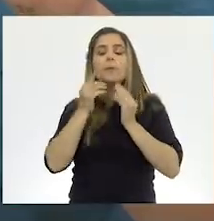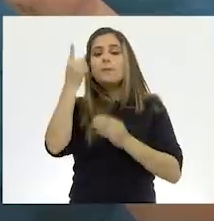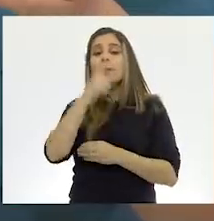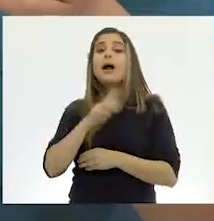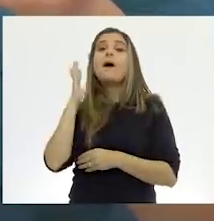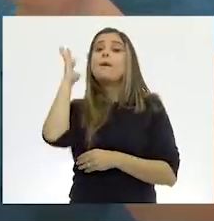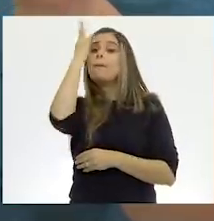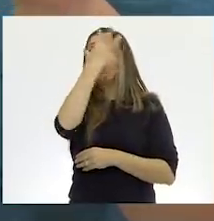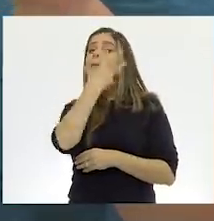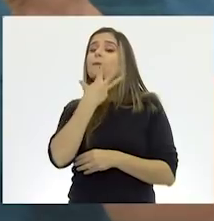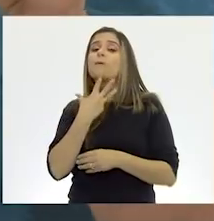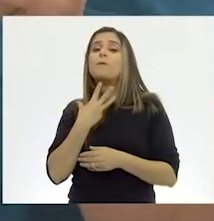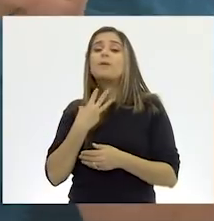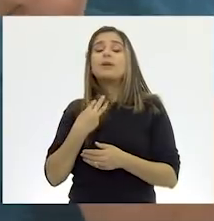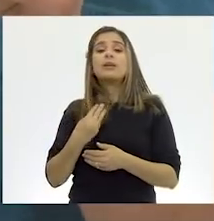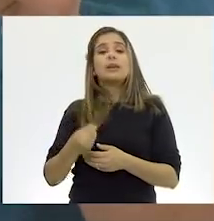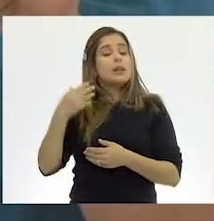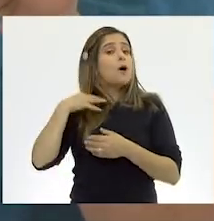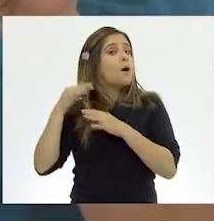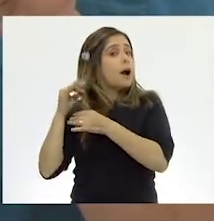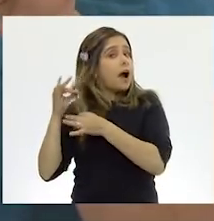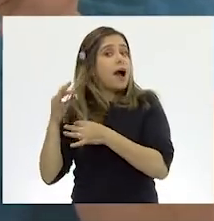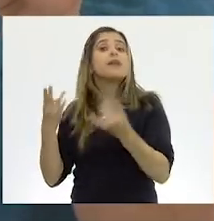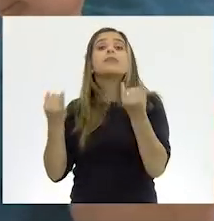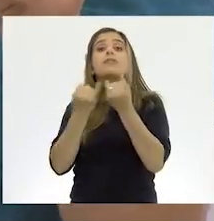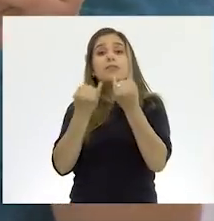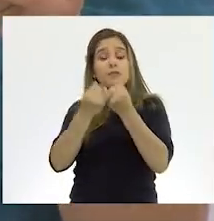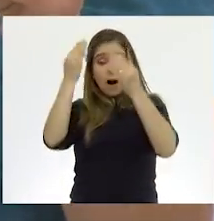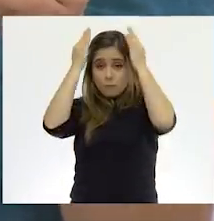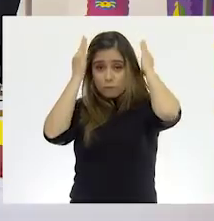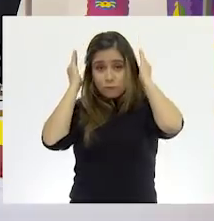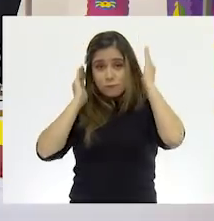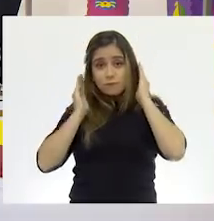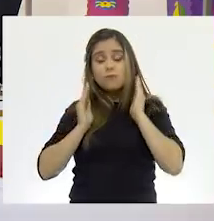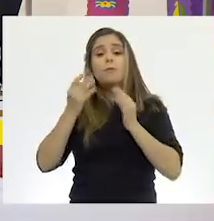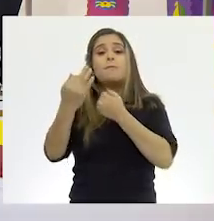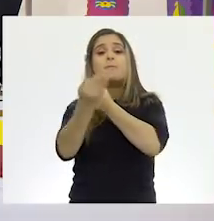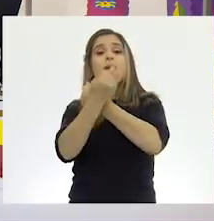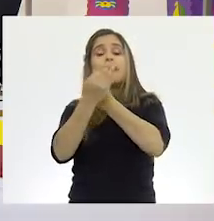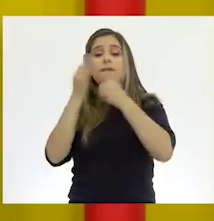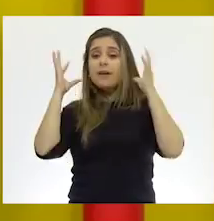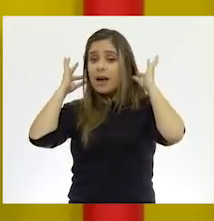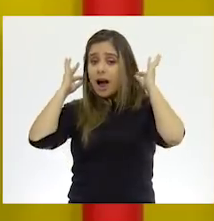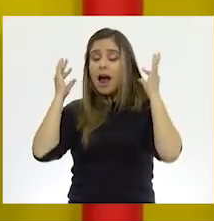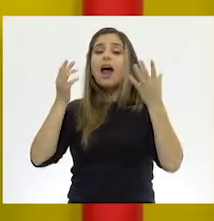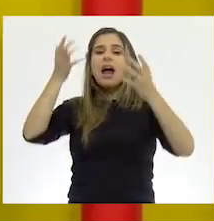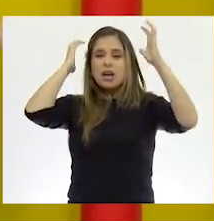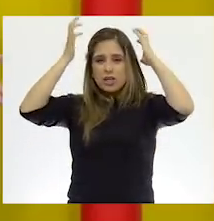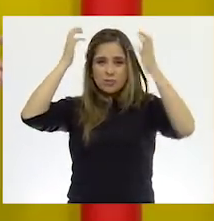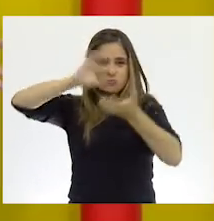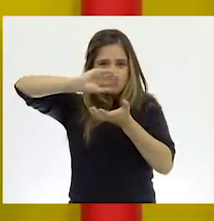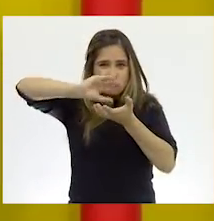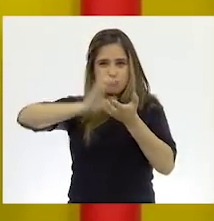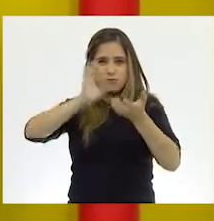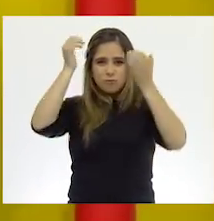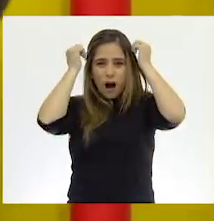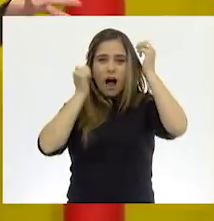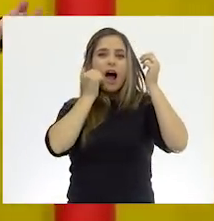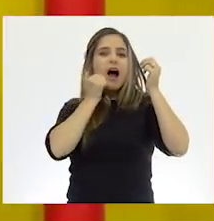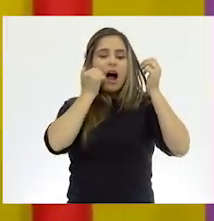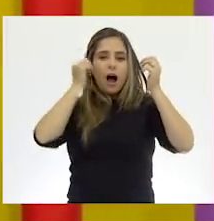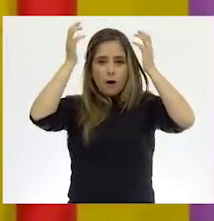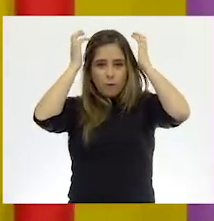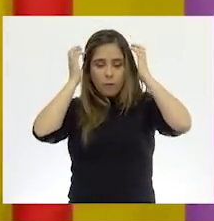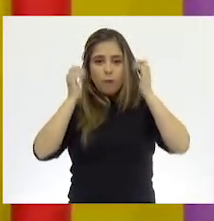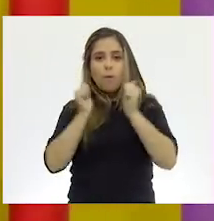encontrándose beneficios para el cabello. ¿Para se me ocurre piel, que tal vez un shampoo tenga miel? Yo no sabía